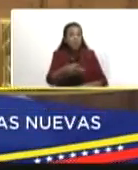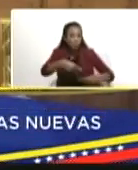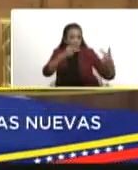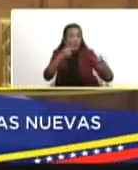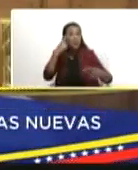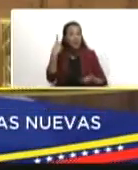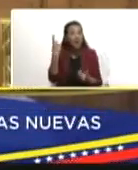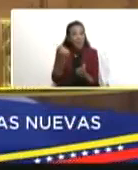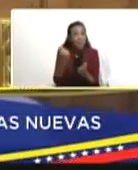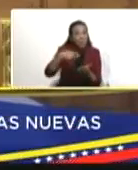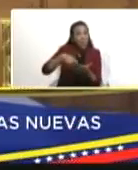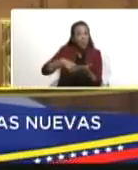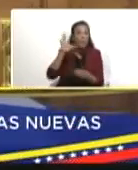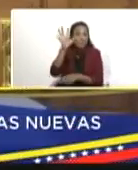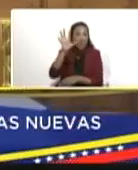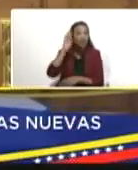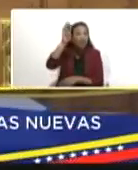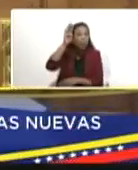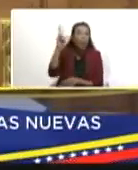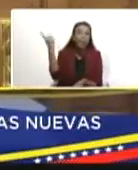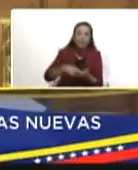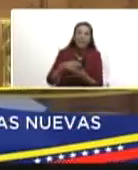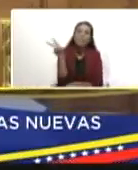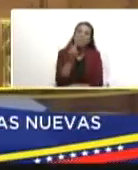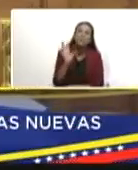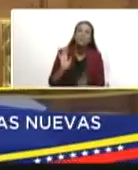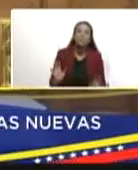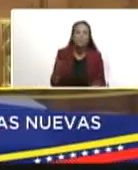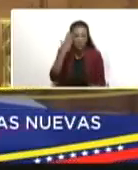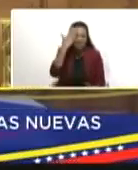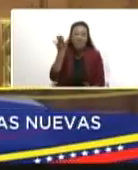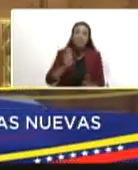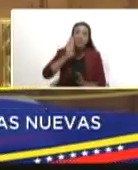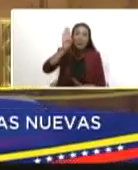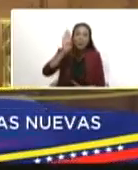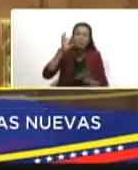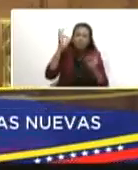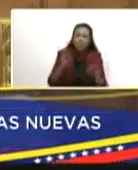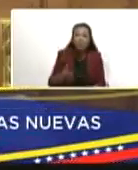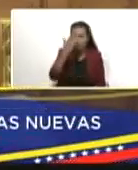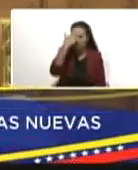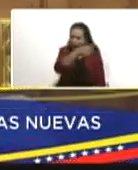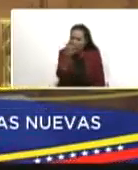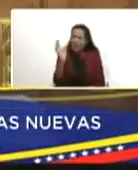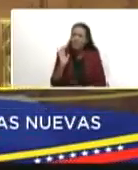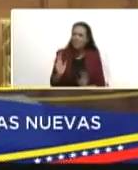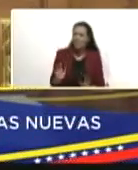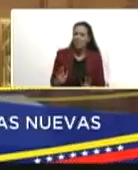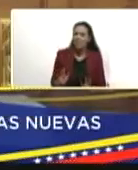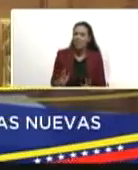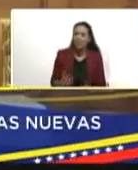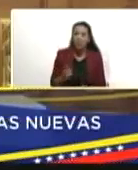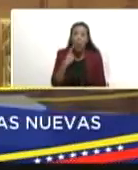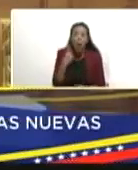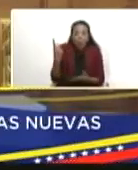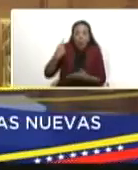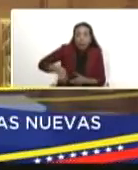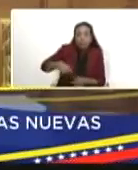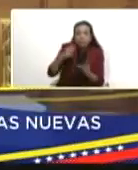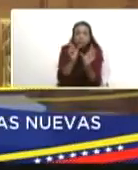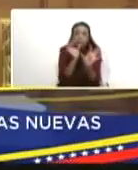quiere invertir en el país del futuro invierte en Venezuela Y eso lo saben con sus